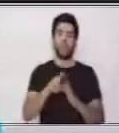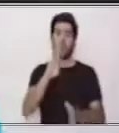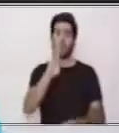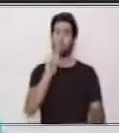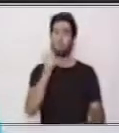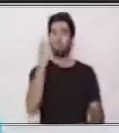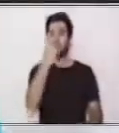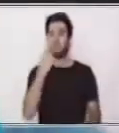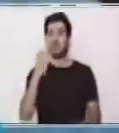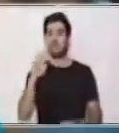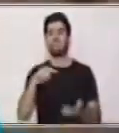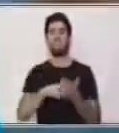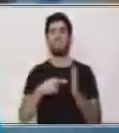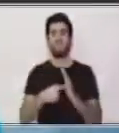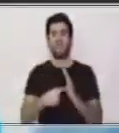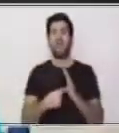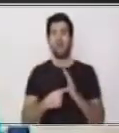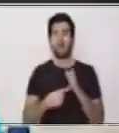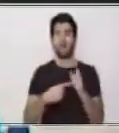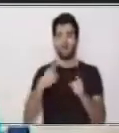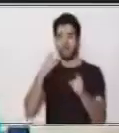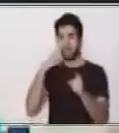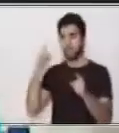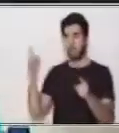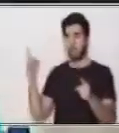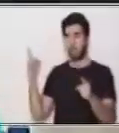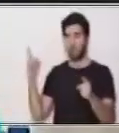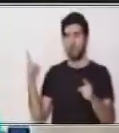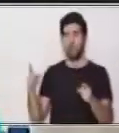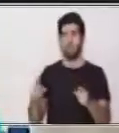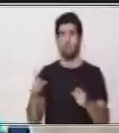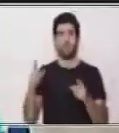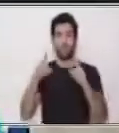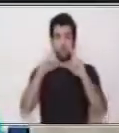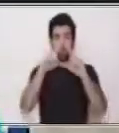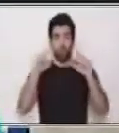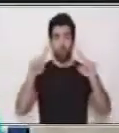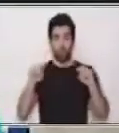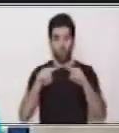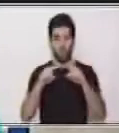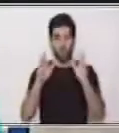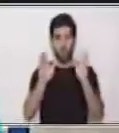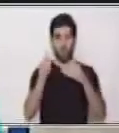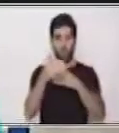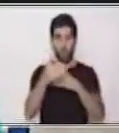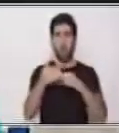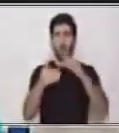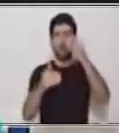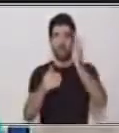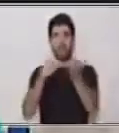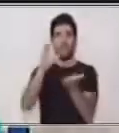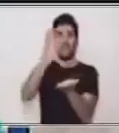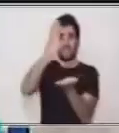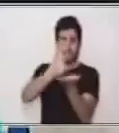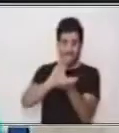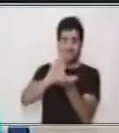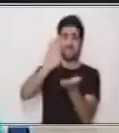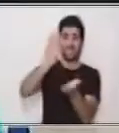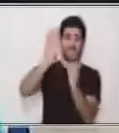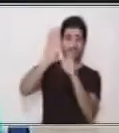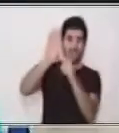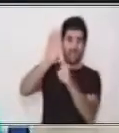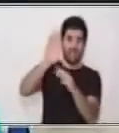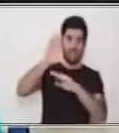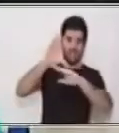por ejemplo, si yo tomo este cubo, esta va a ser mi base, porque ahí lo voy